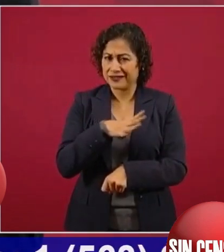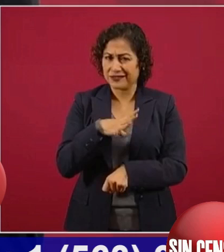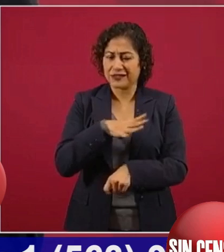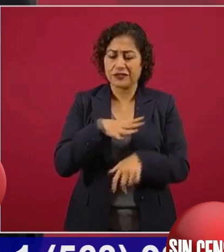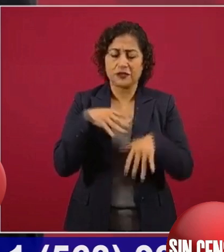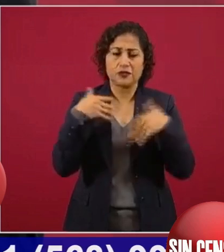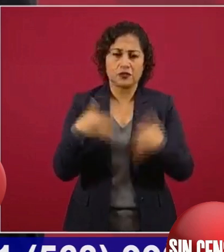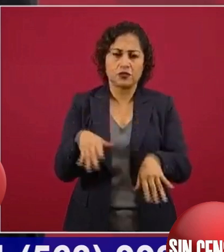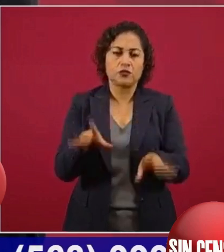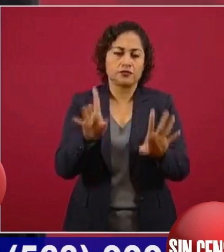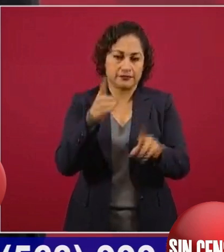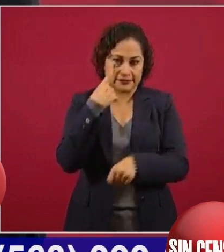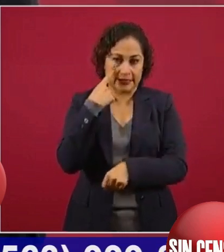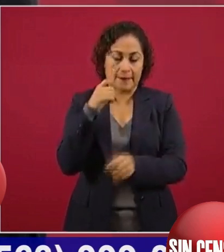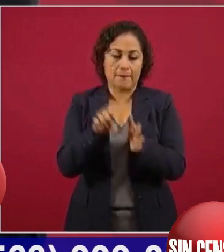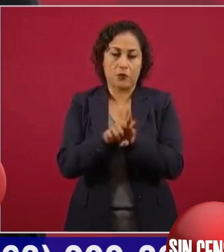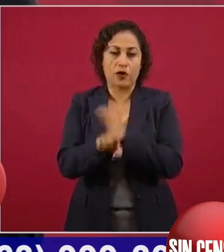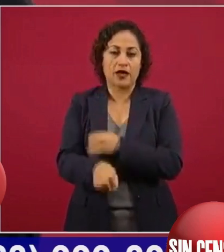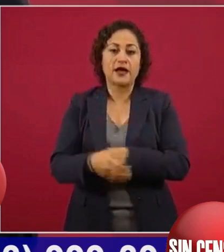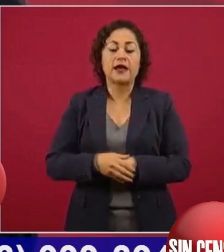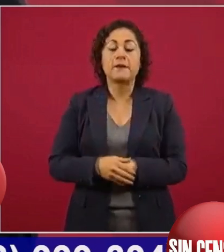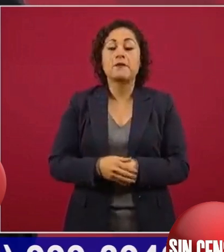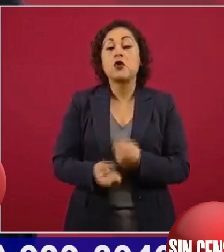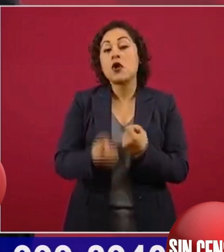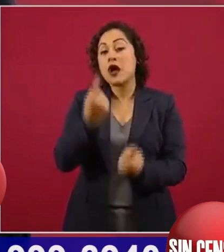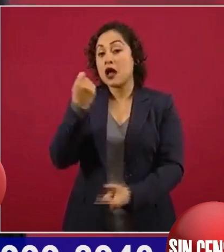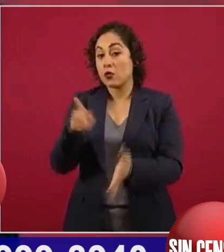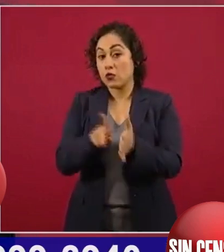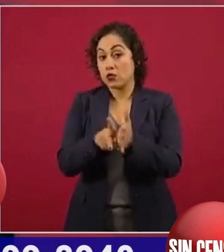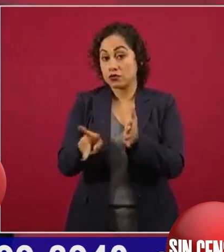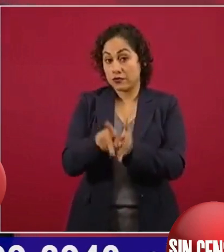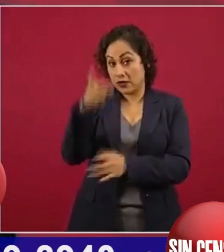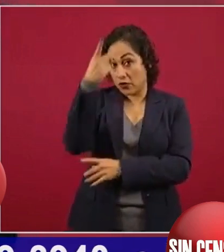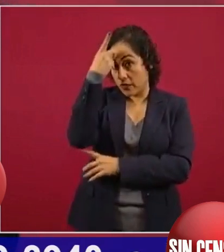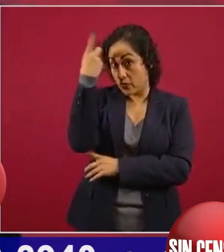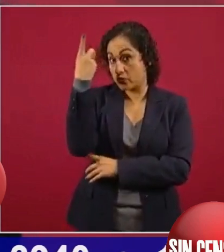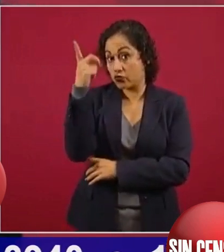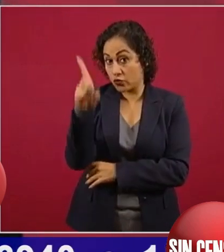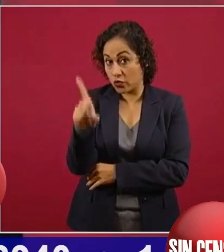Habían dueños de periódicos que